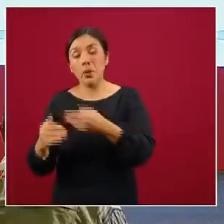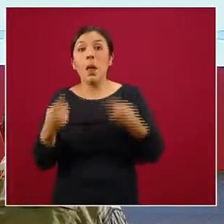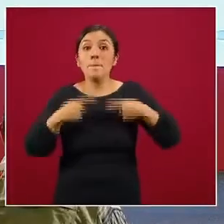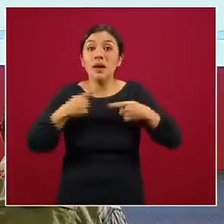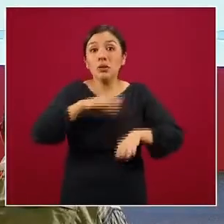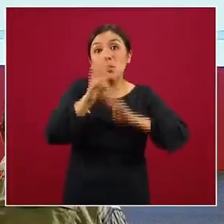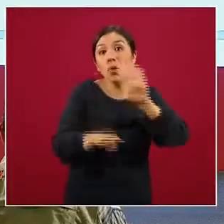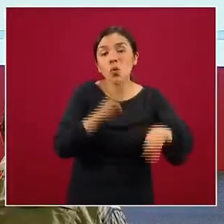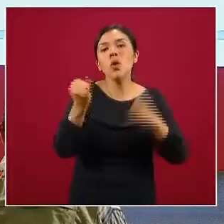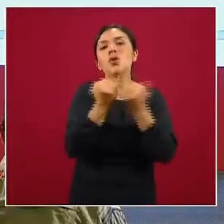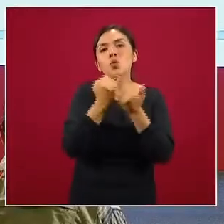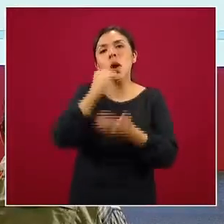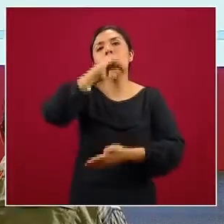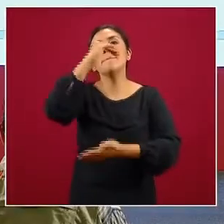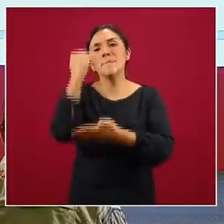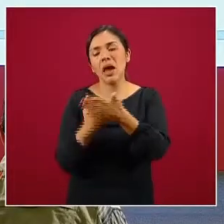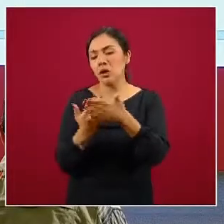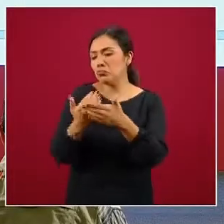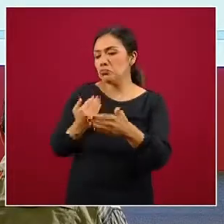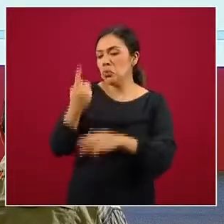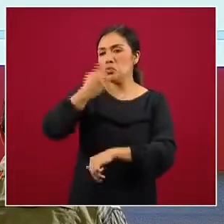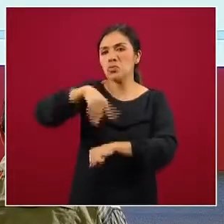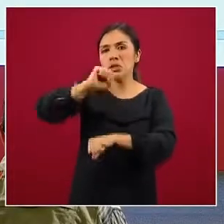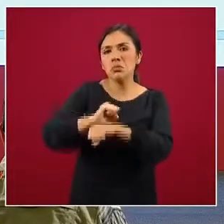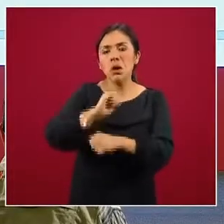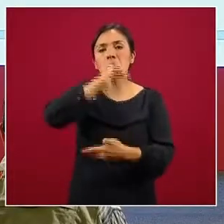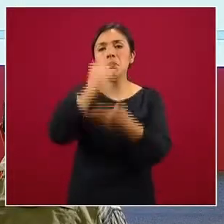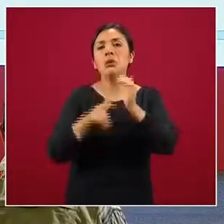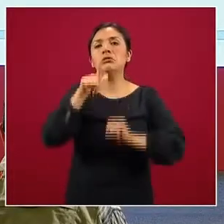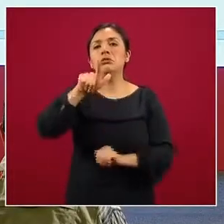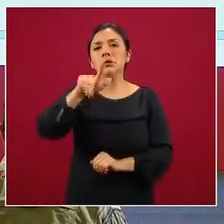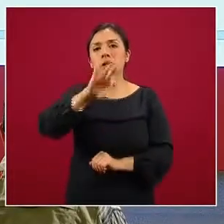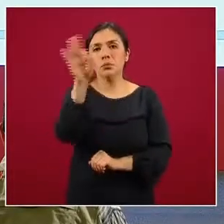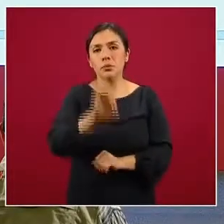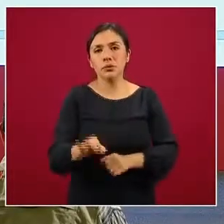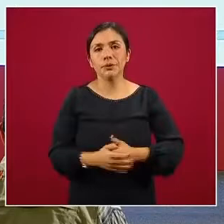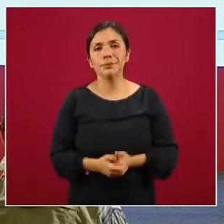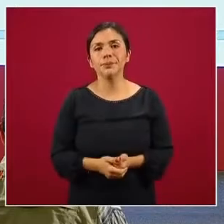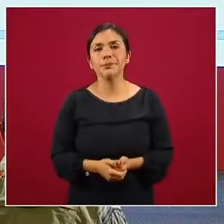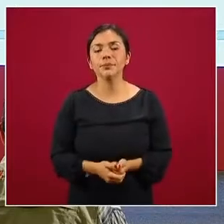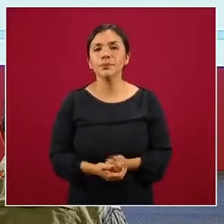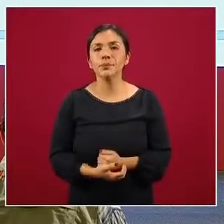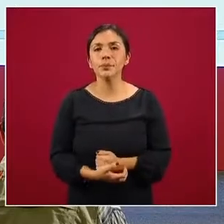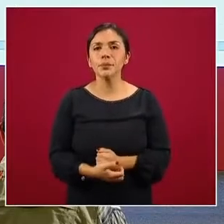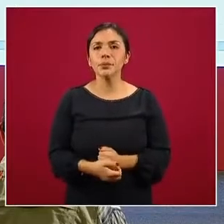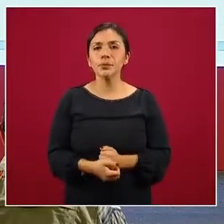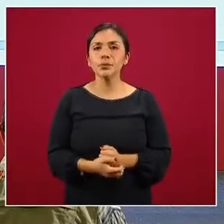parte, va disminuyendo en la última semana a 17%. La siguiente.